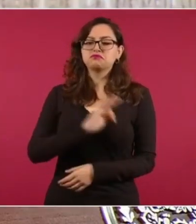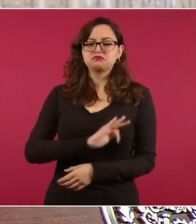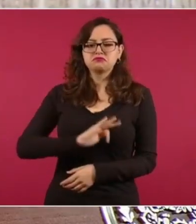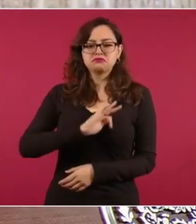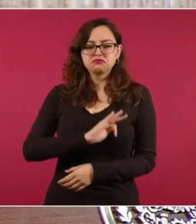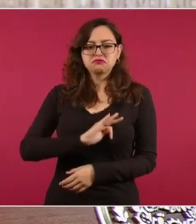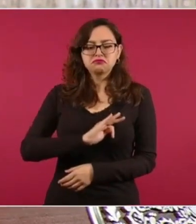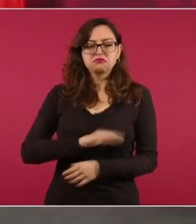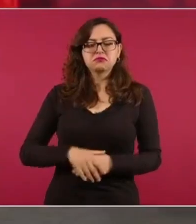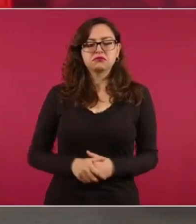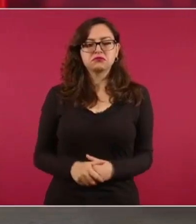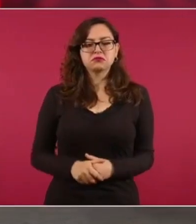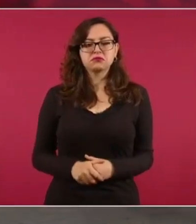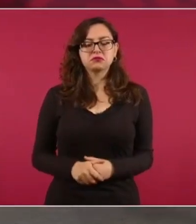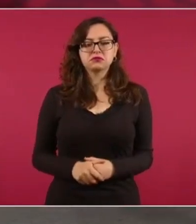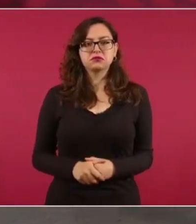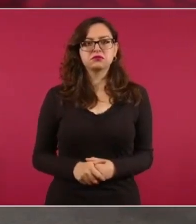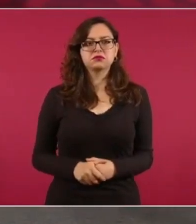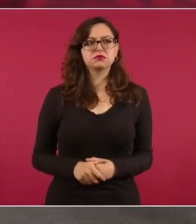Obtuvo